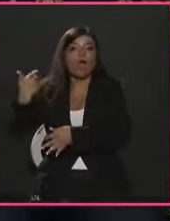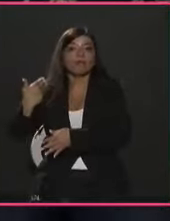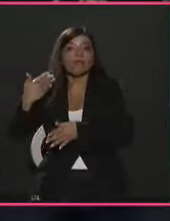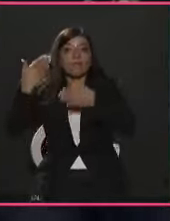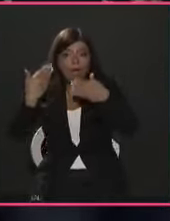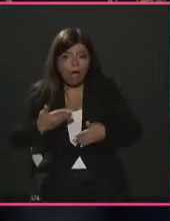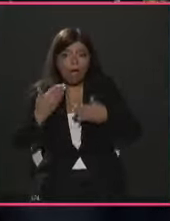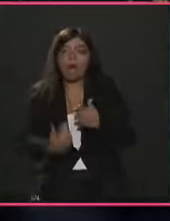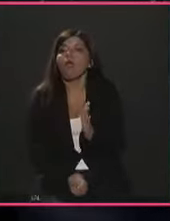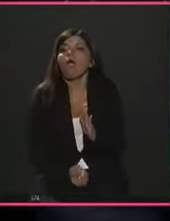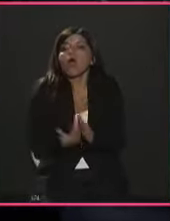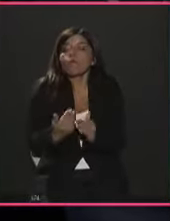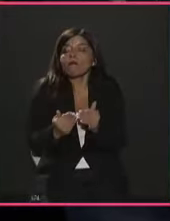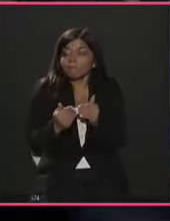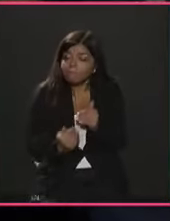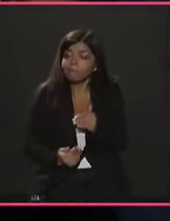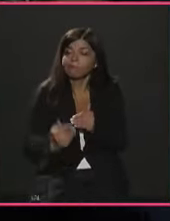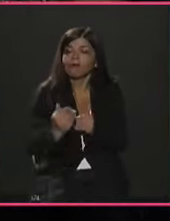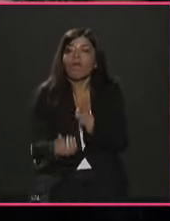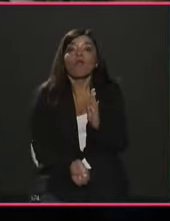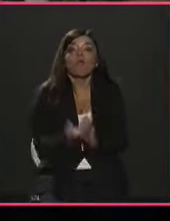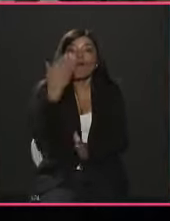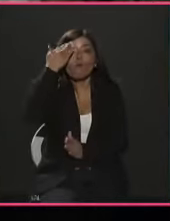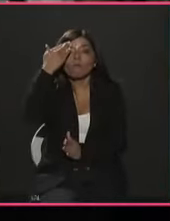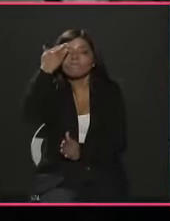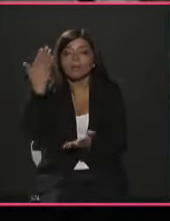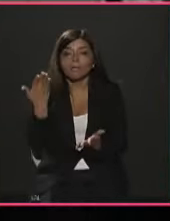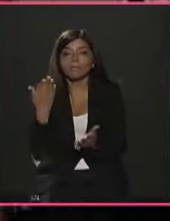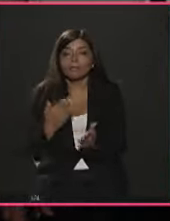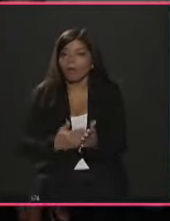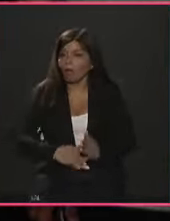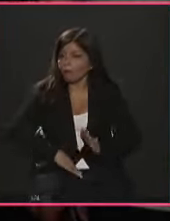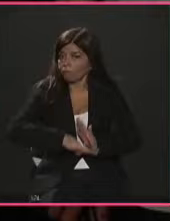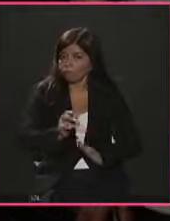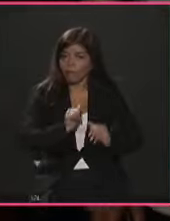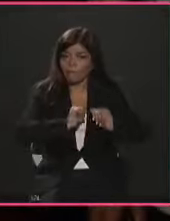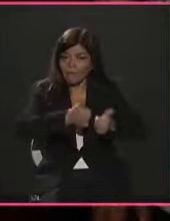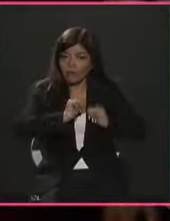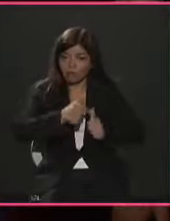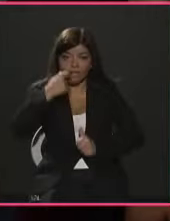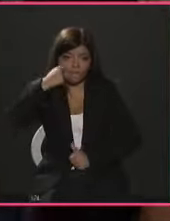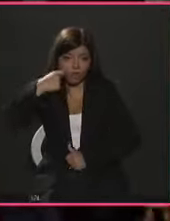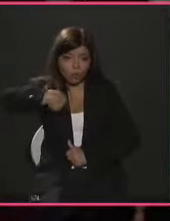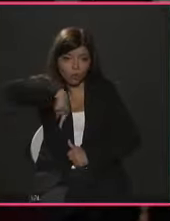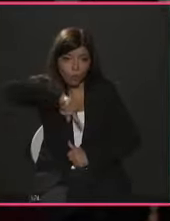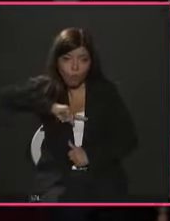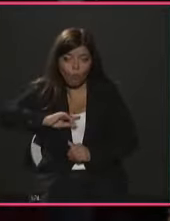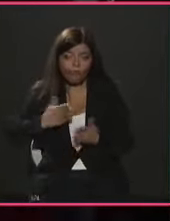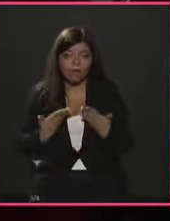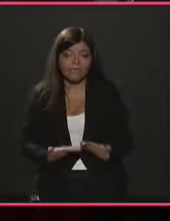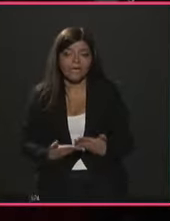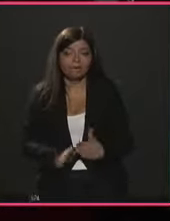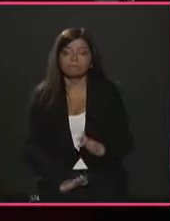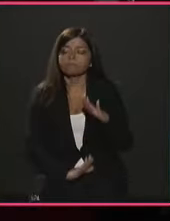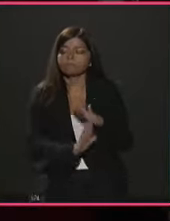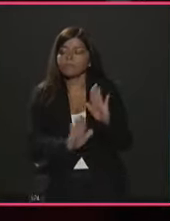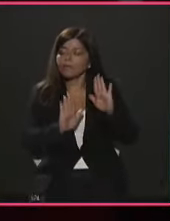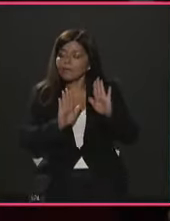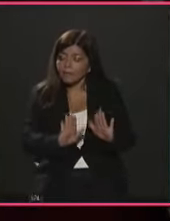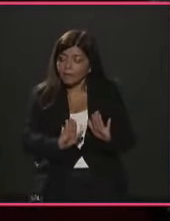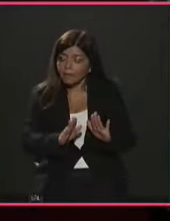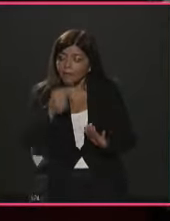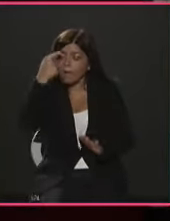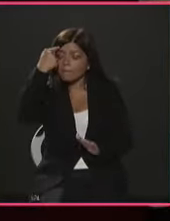una nueva era que requiere un nuevo pensamiento y yo creo que el mayor desafío que tiene la humanidad es detenerse a pensar